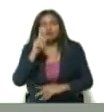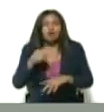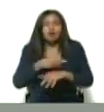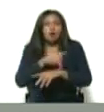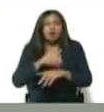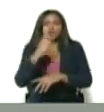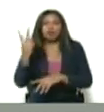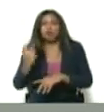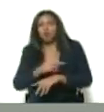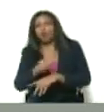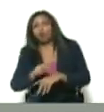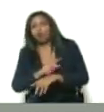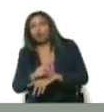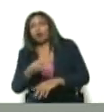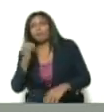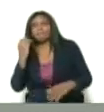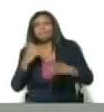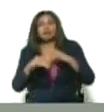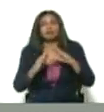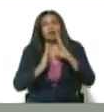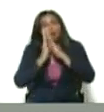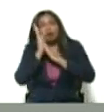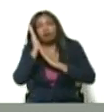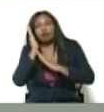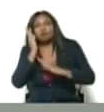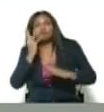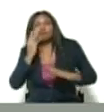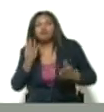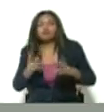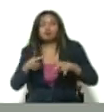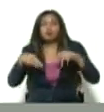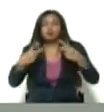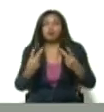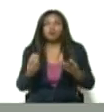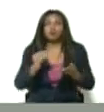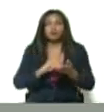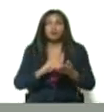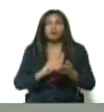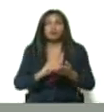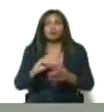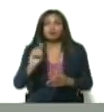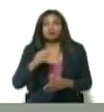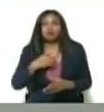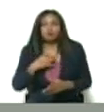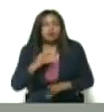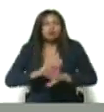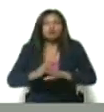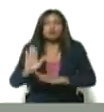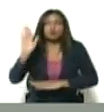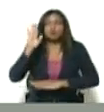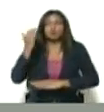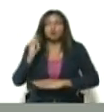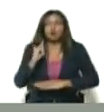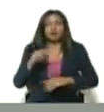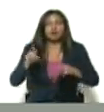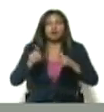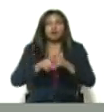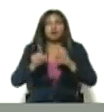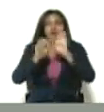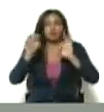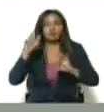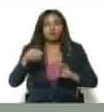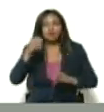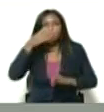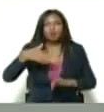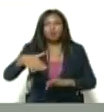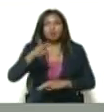y cuando se les envía a descansar para reanudar la tarea, pues se niegan a hacerlo, porque tienen un compromiso con usted y tienen un compromiso con el